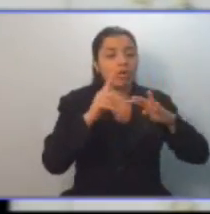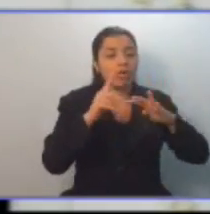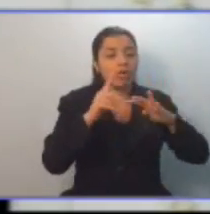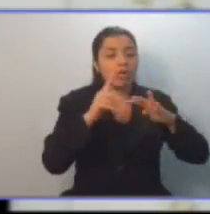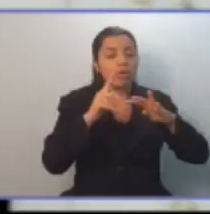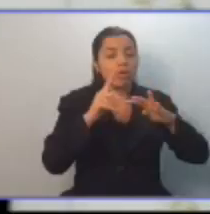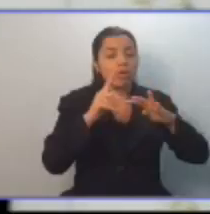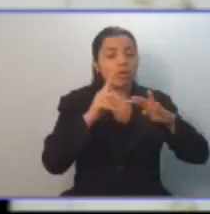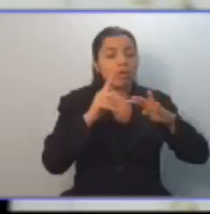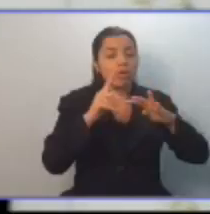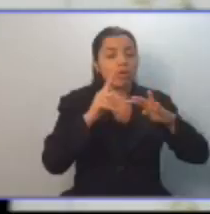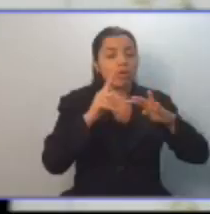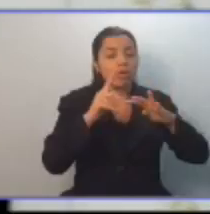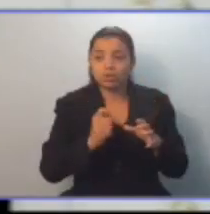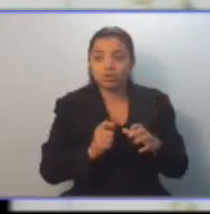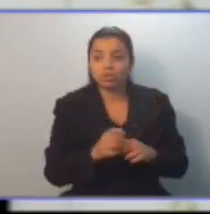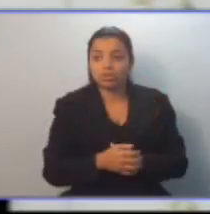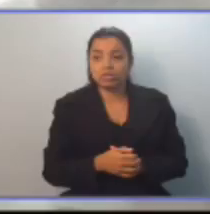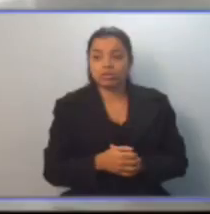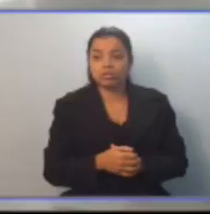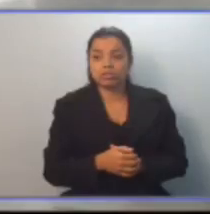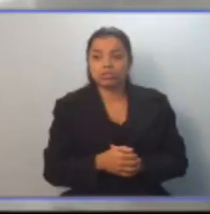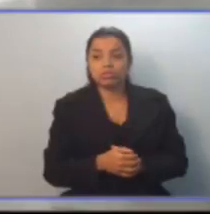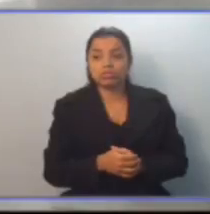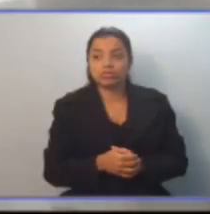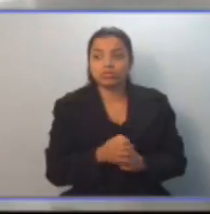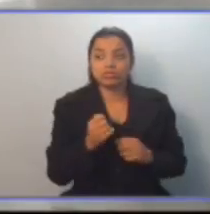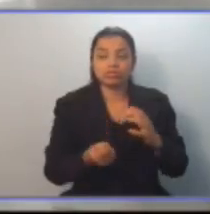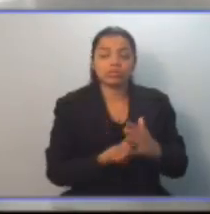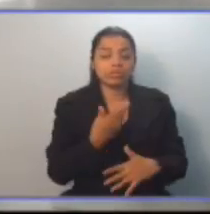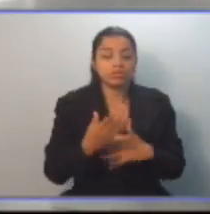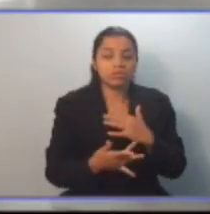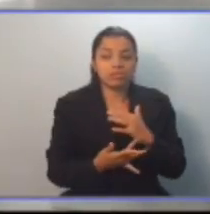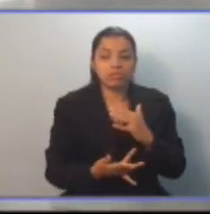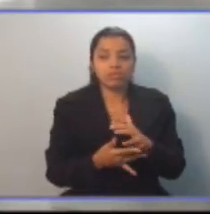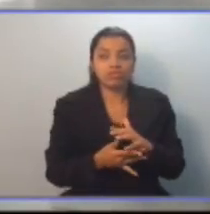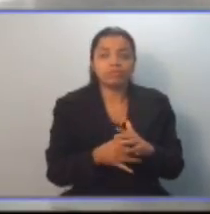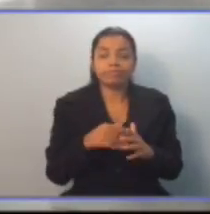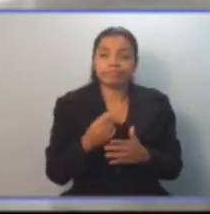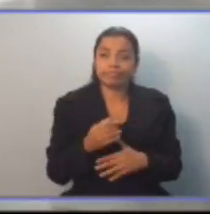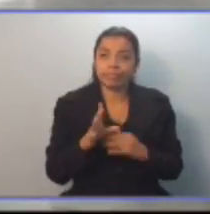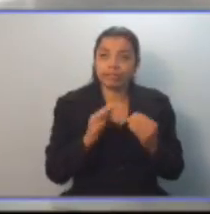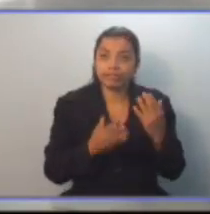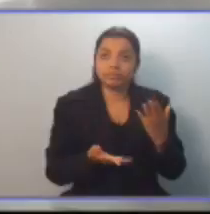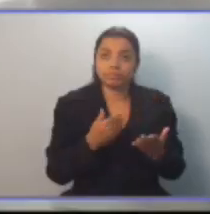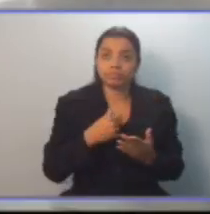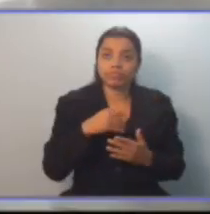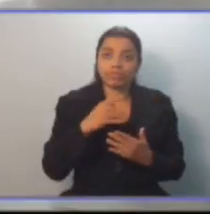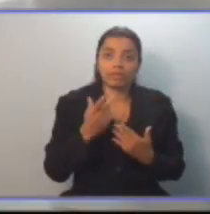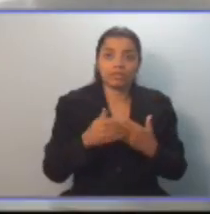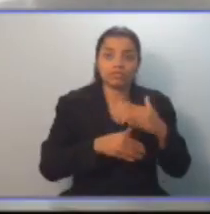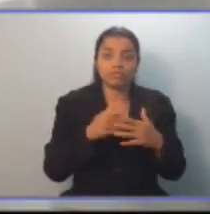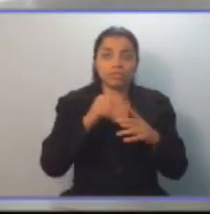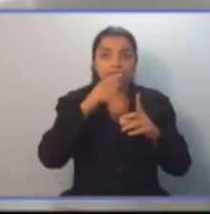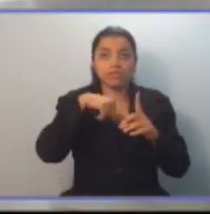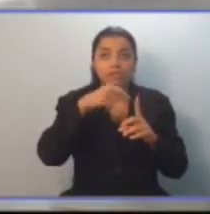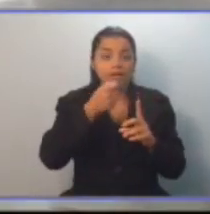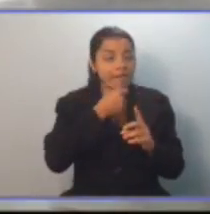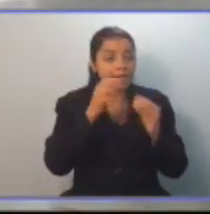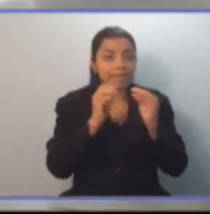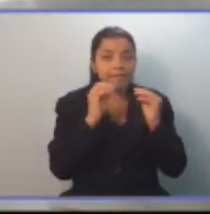por decir un tema? Y eso no lo encontramos. Y con la tecnología, invirtiendo tal vez en algún programa informático, volviendo